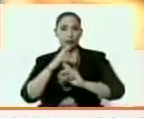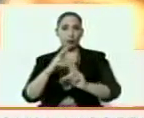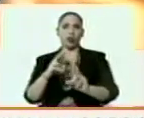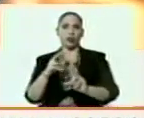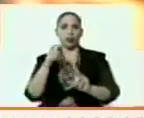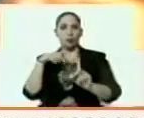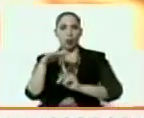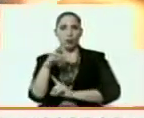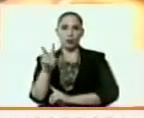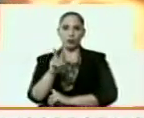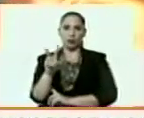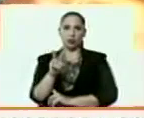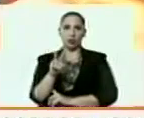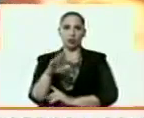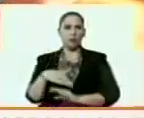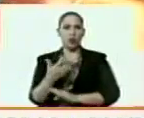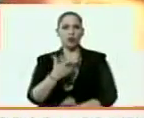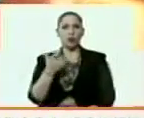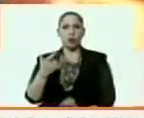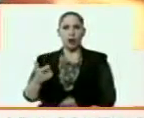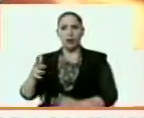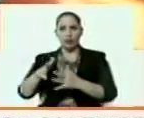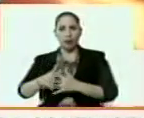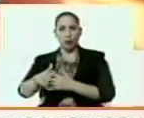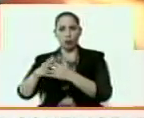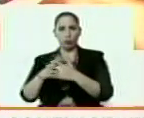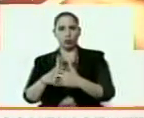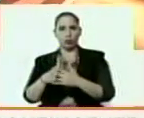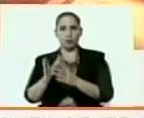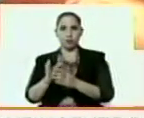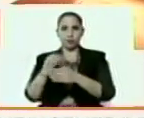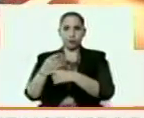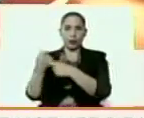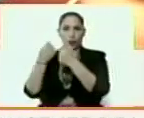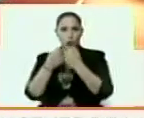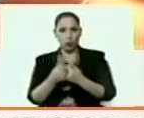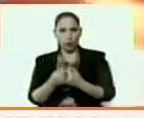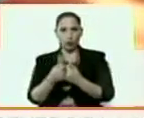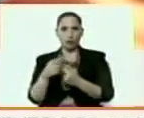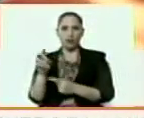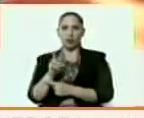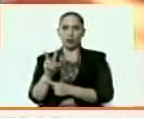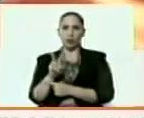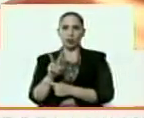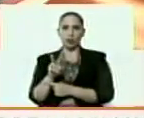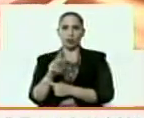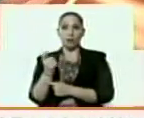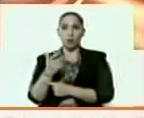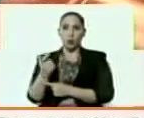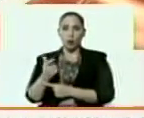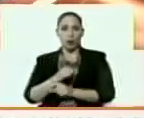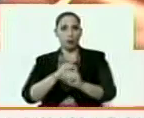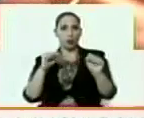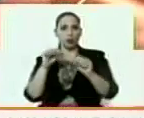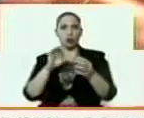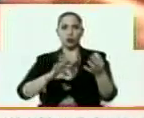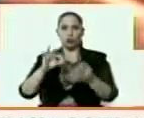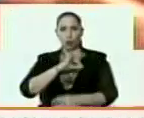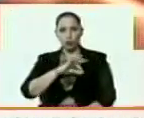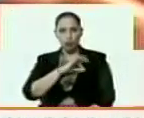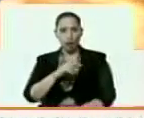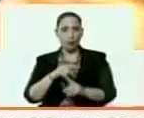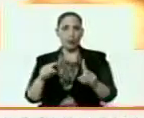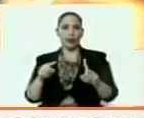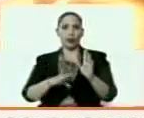pueblo venezolano. Porque ¿qué buscaba Estados Unidos asfixiando la economía venezolana? Claro. Buscaba la explosión social. Sin embargo,